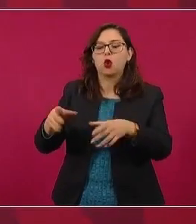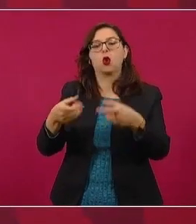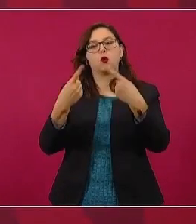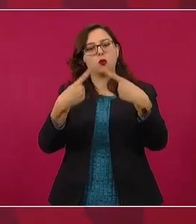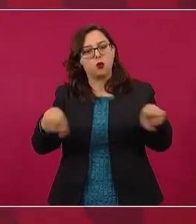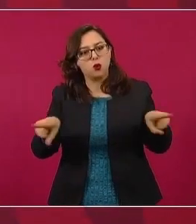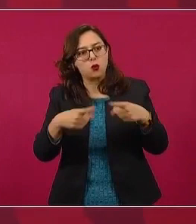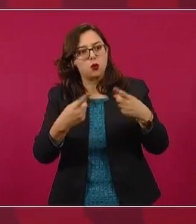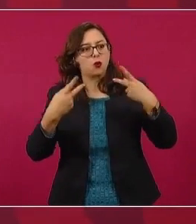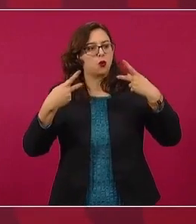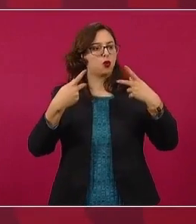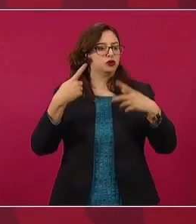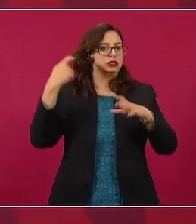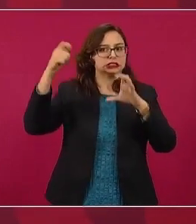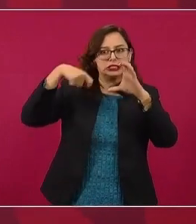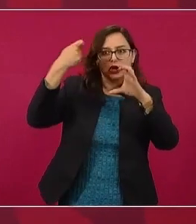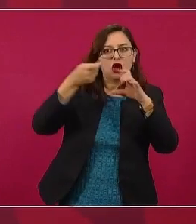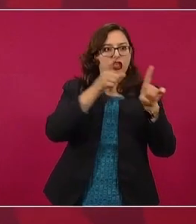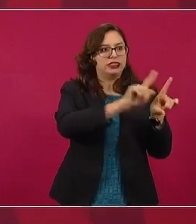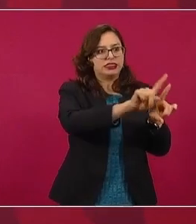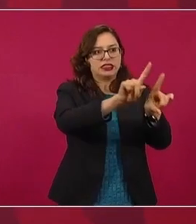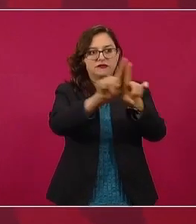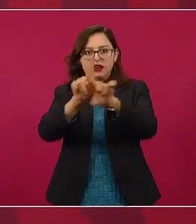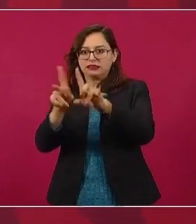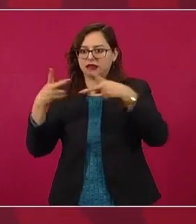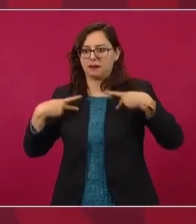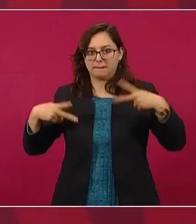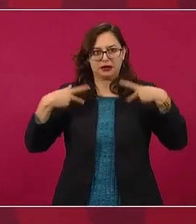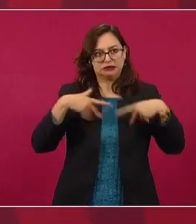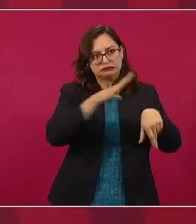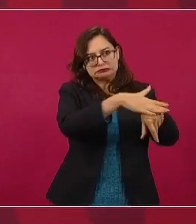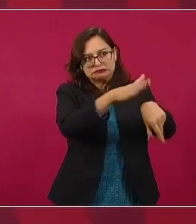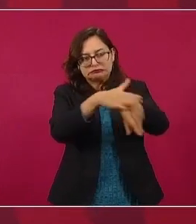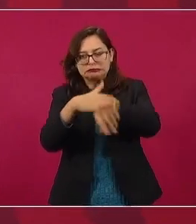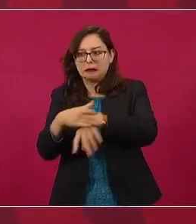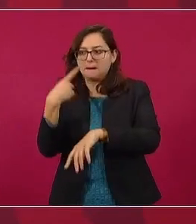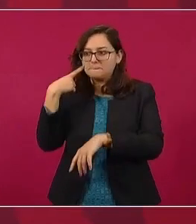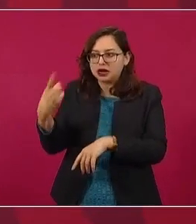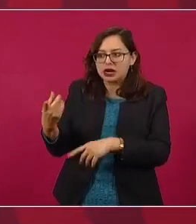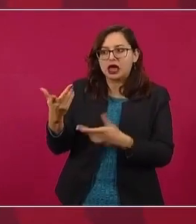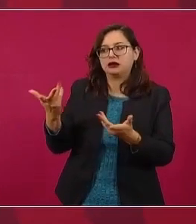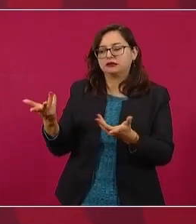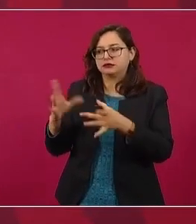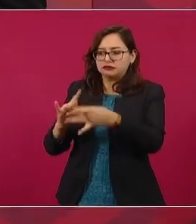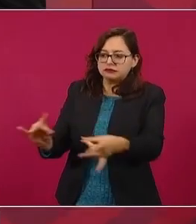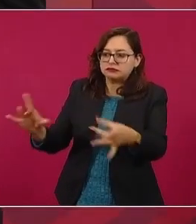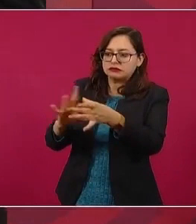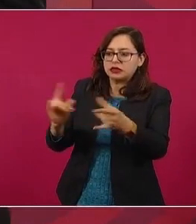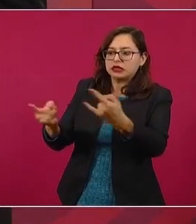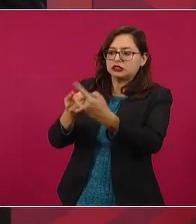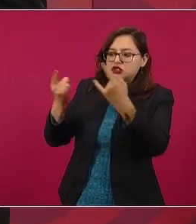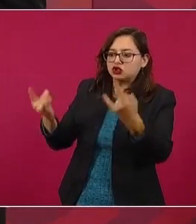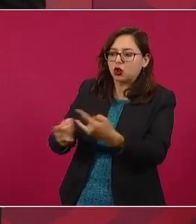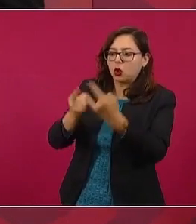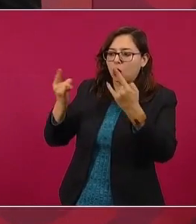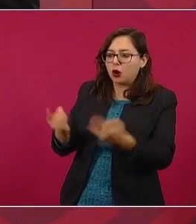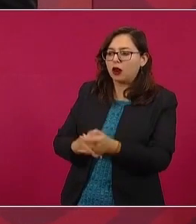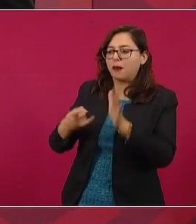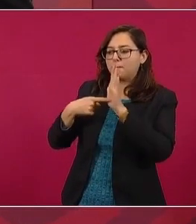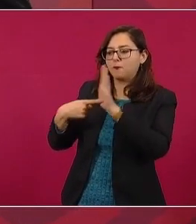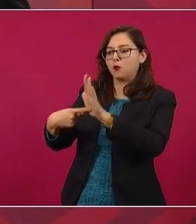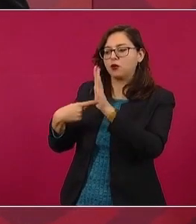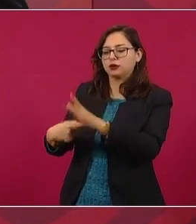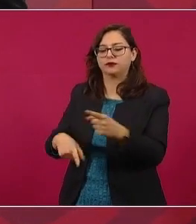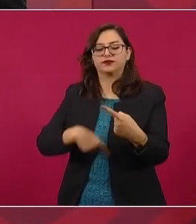esta situación contra la narcocultura, contra las sustancias químicas, particularmente el fentanilo, el cristal,